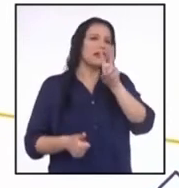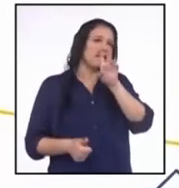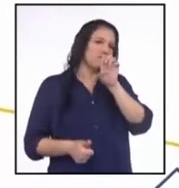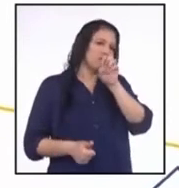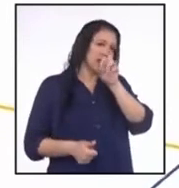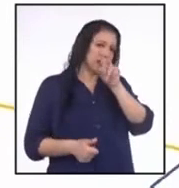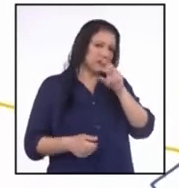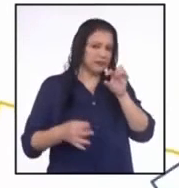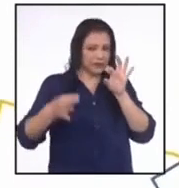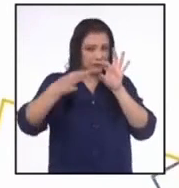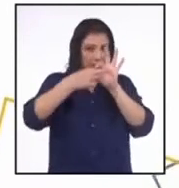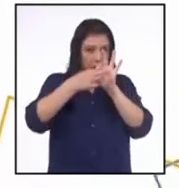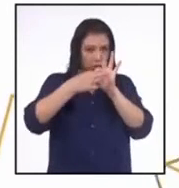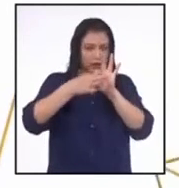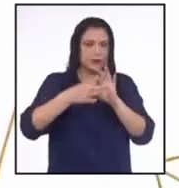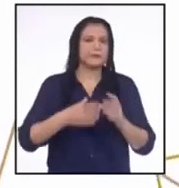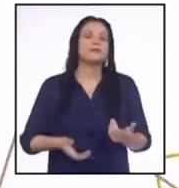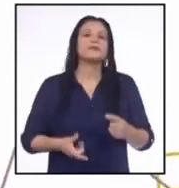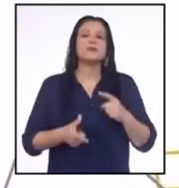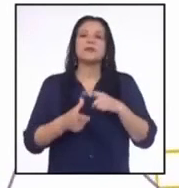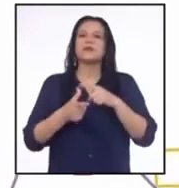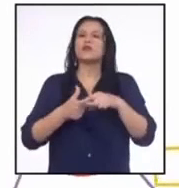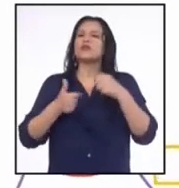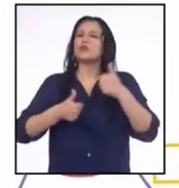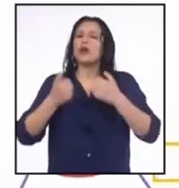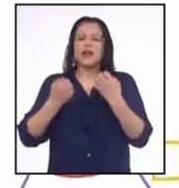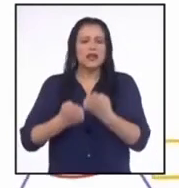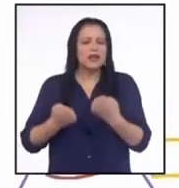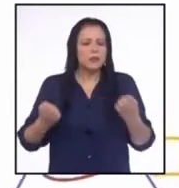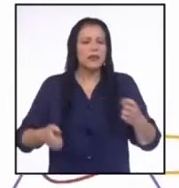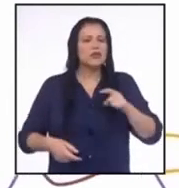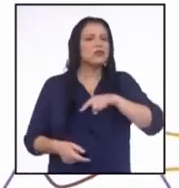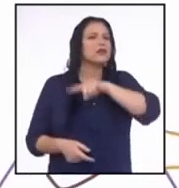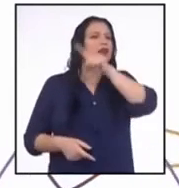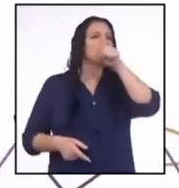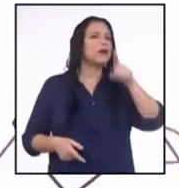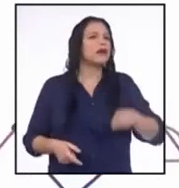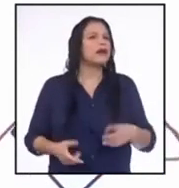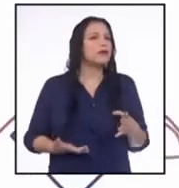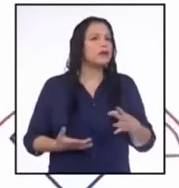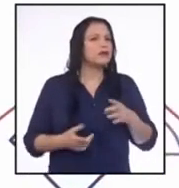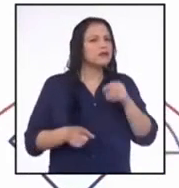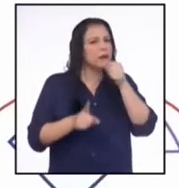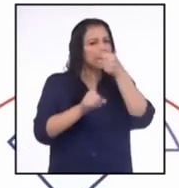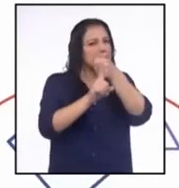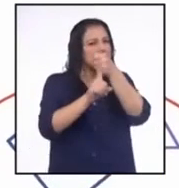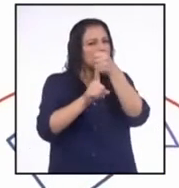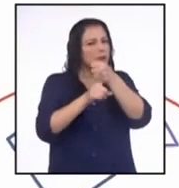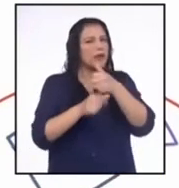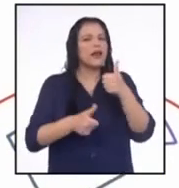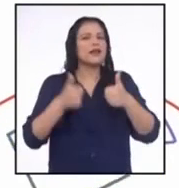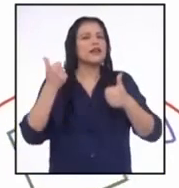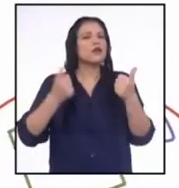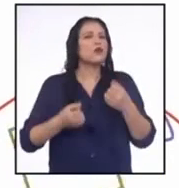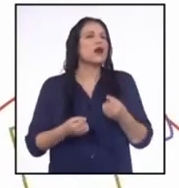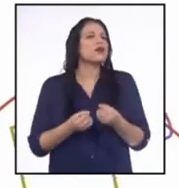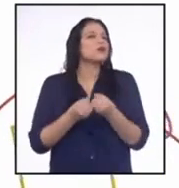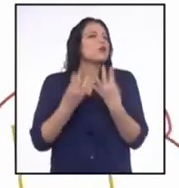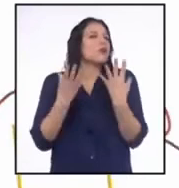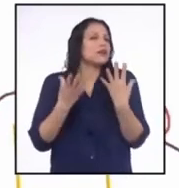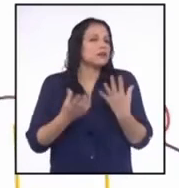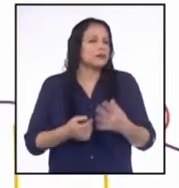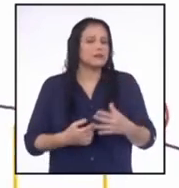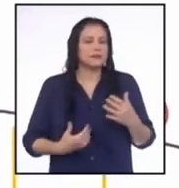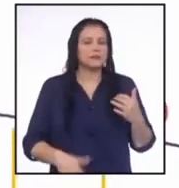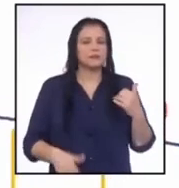vértice. Entonces, ¿qué elementos de la parábola le corresponde y cuál sería su valor?